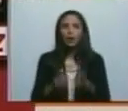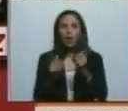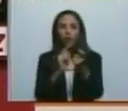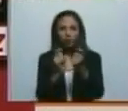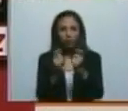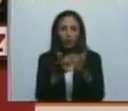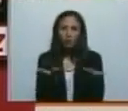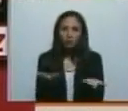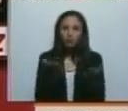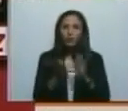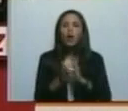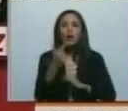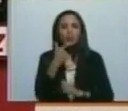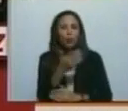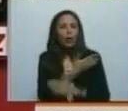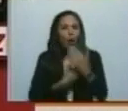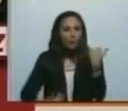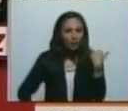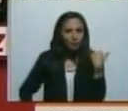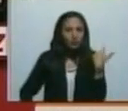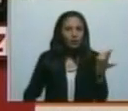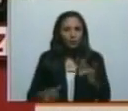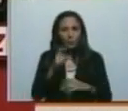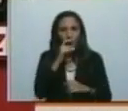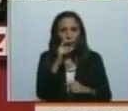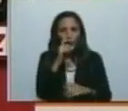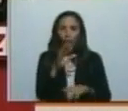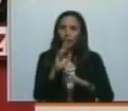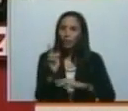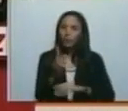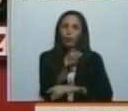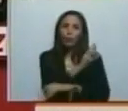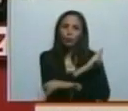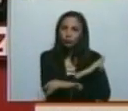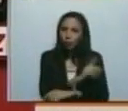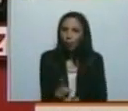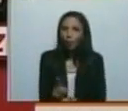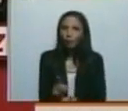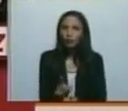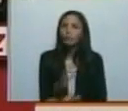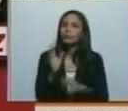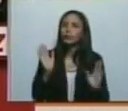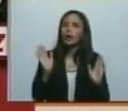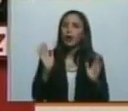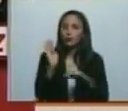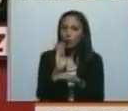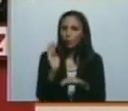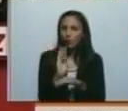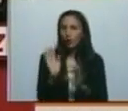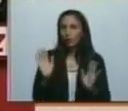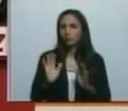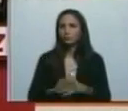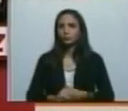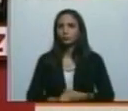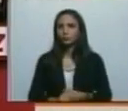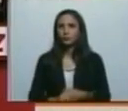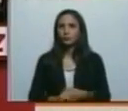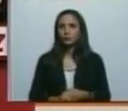les dijo que el presidente Nicolás Maduro había dado órdenes de resguardarle la vida. Eso está, ¿cómo se